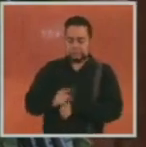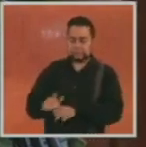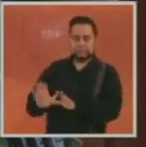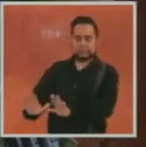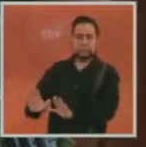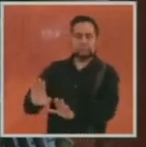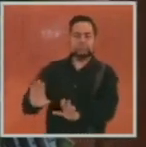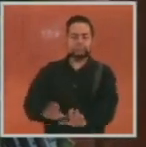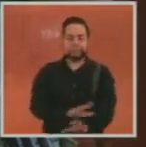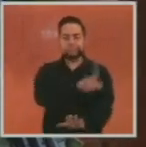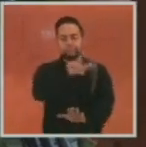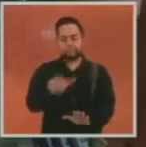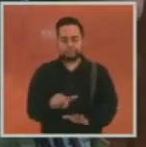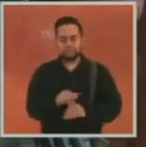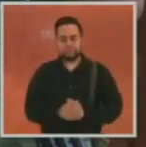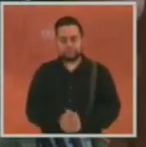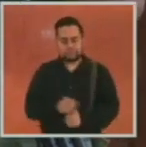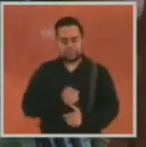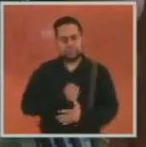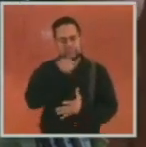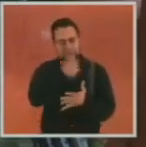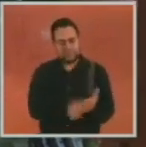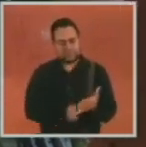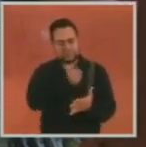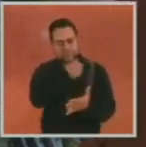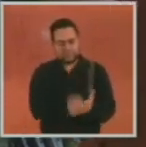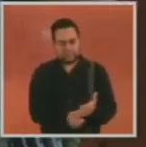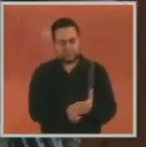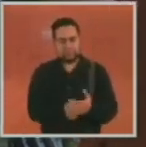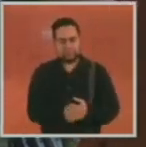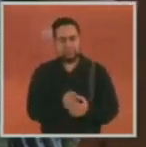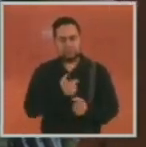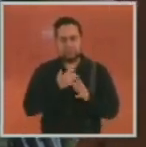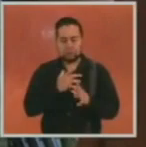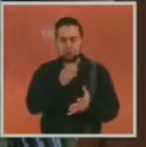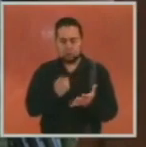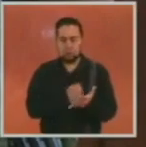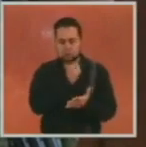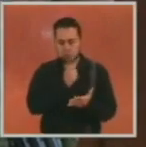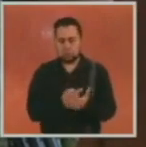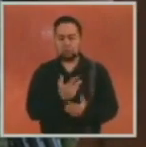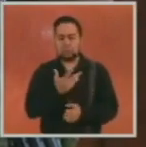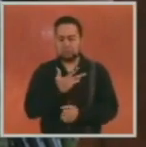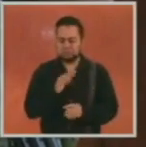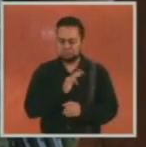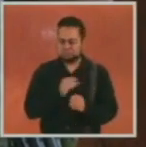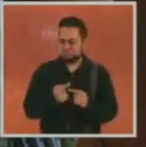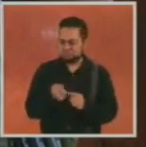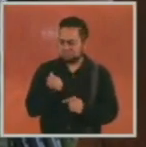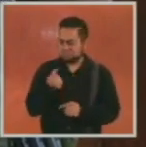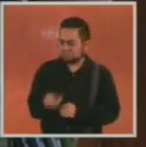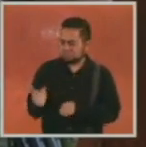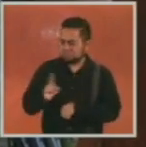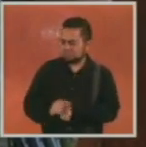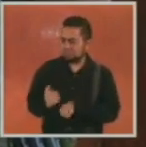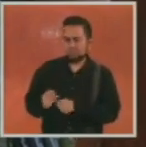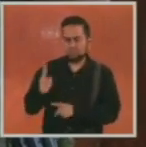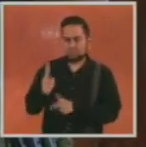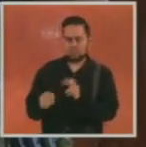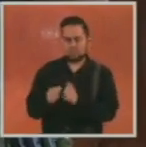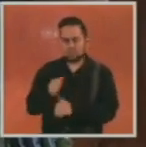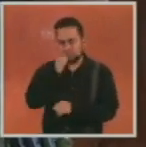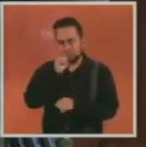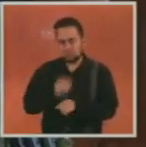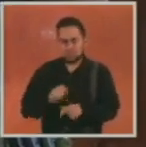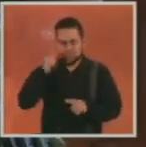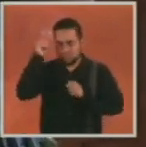posteriormente insistí y en esta ocasión tuve la oportunidad hace ya unos días de platicar con la secretaría